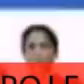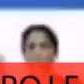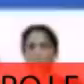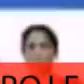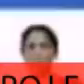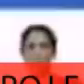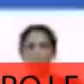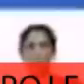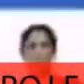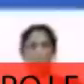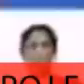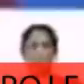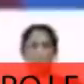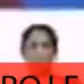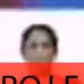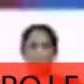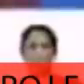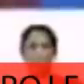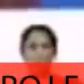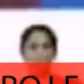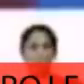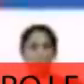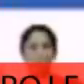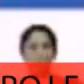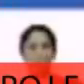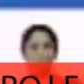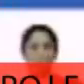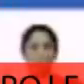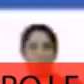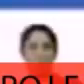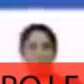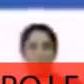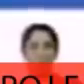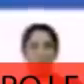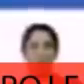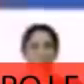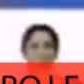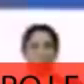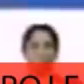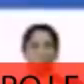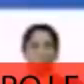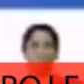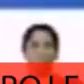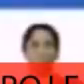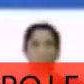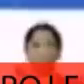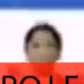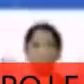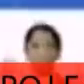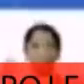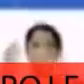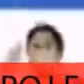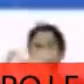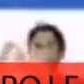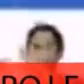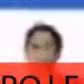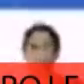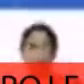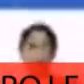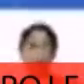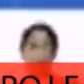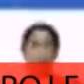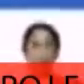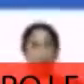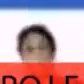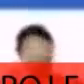manejar de un solo trancazo, ¿no? Bueno, ya veremos cómo lo lleva el gobierno. El gobierno no es tan idiota como para, repito, para llevarlo de una vez a precios internacionales ni nada de